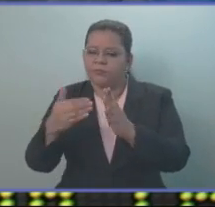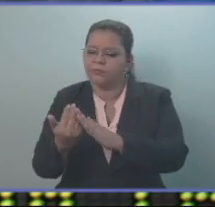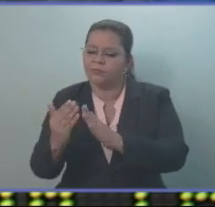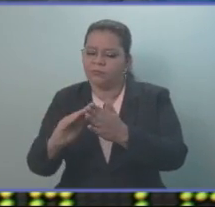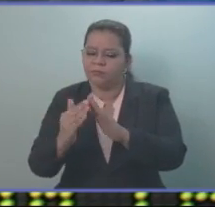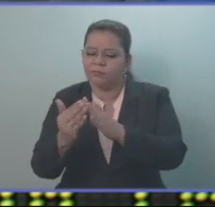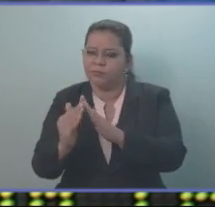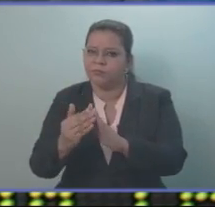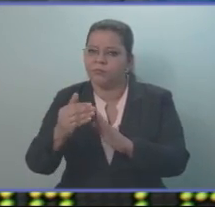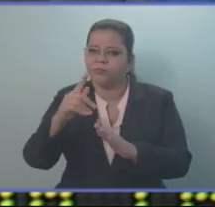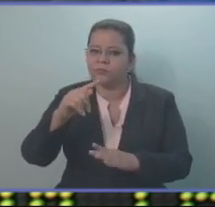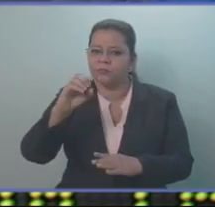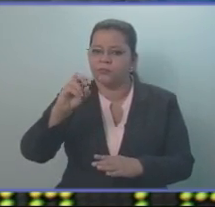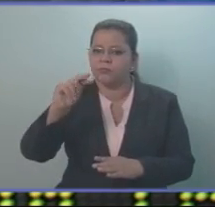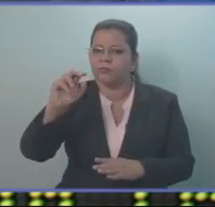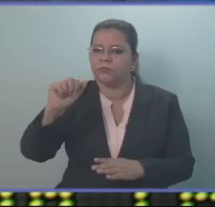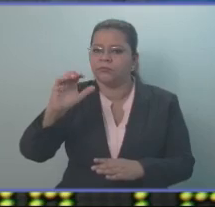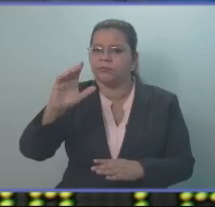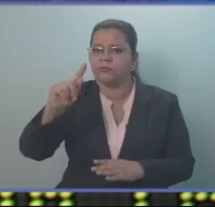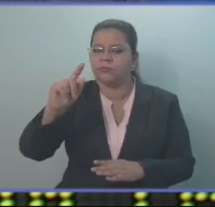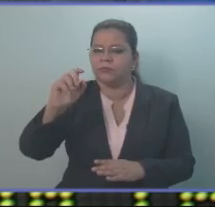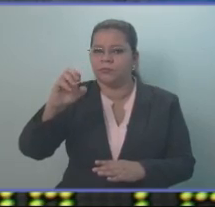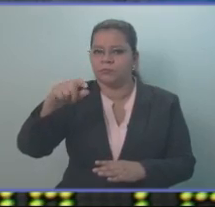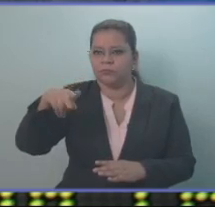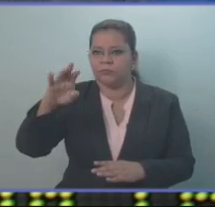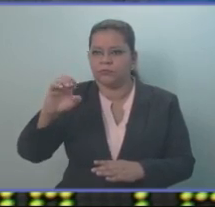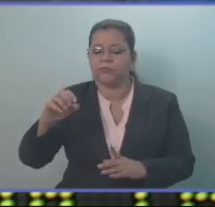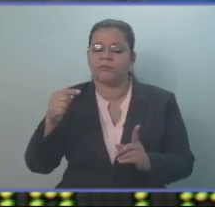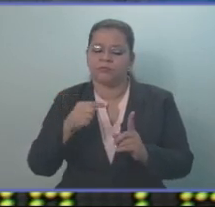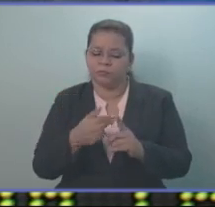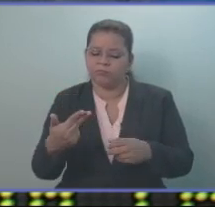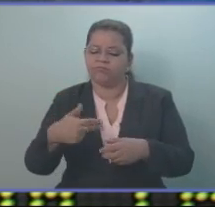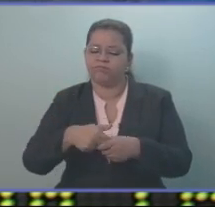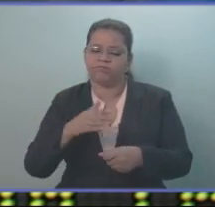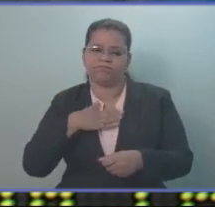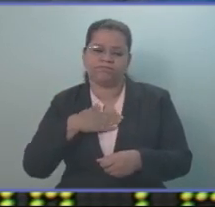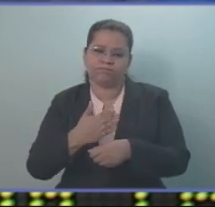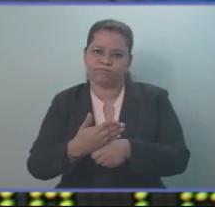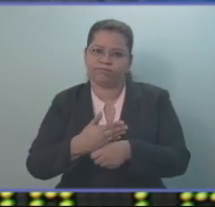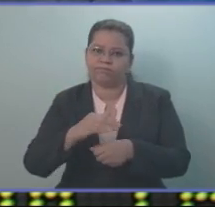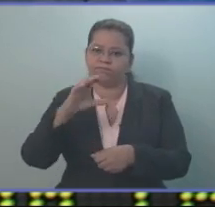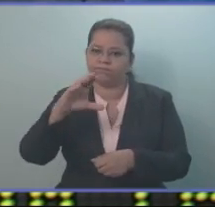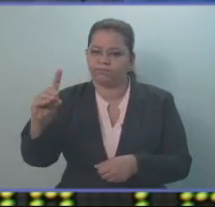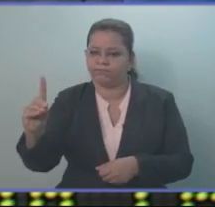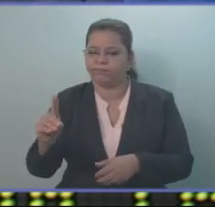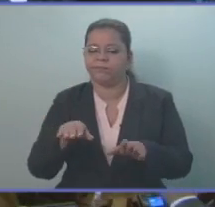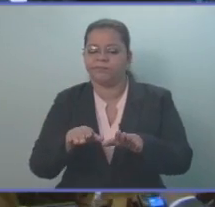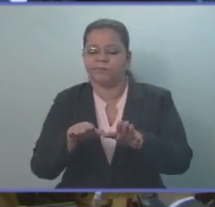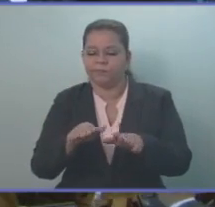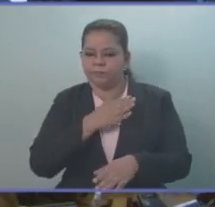de Tonacatepeque y además miembro de Cambio Democrático. Gracias, señor presidente.